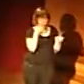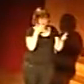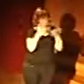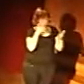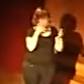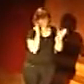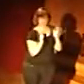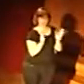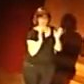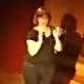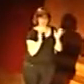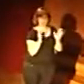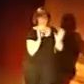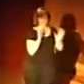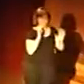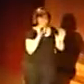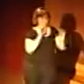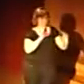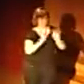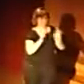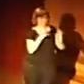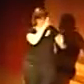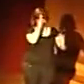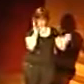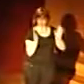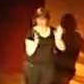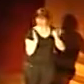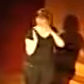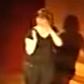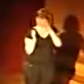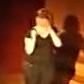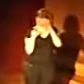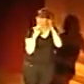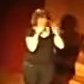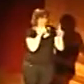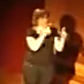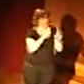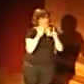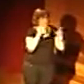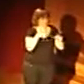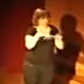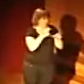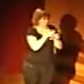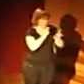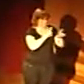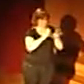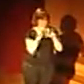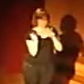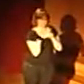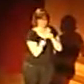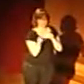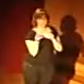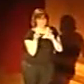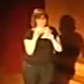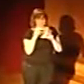artistas escenógrafos del Madrid de ese tiempo es una una serie de láminas que tenían que ver hechas por